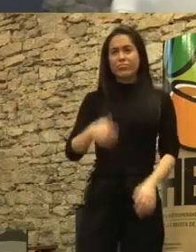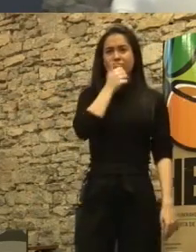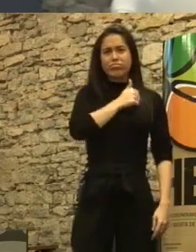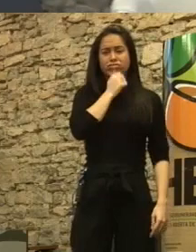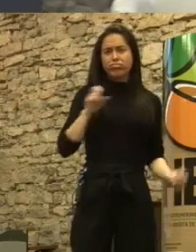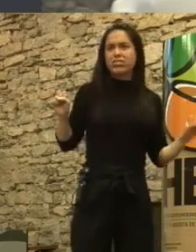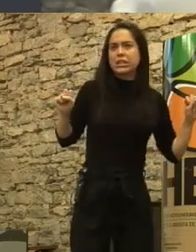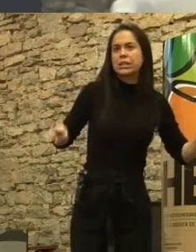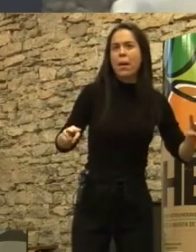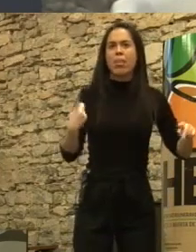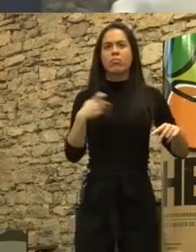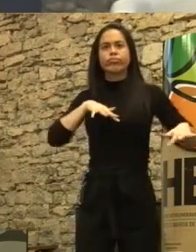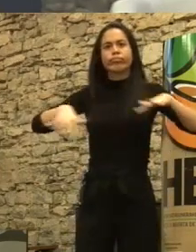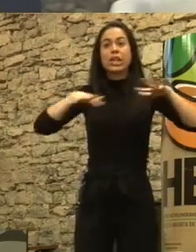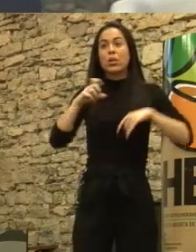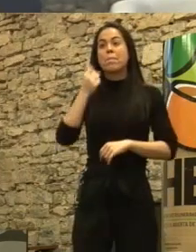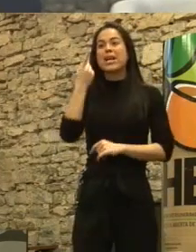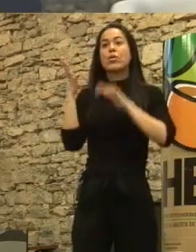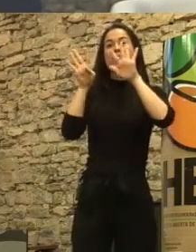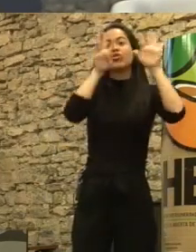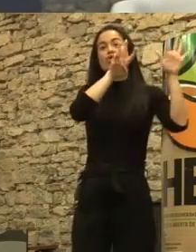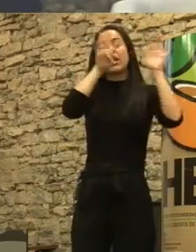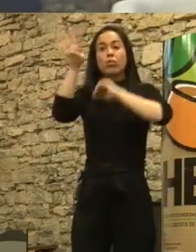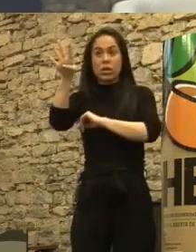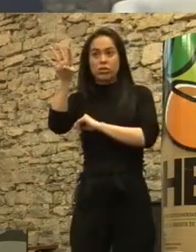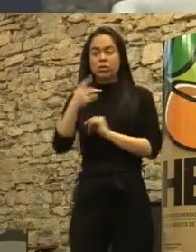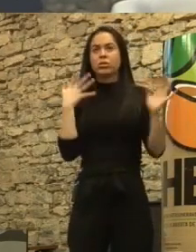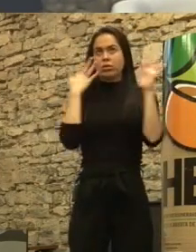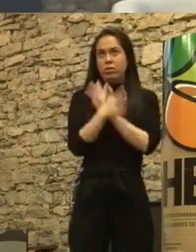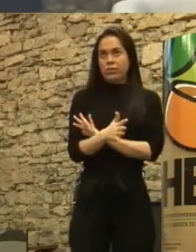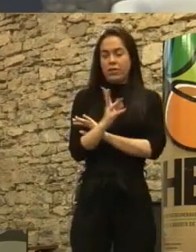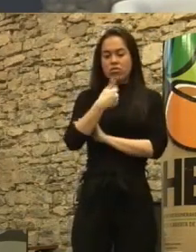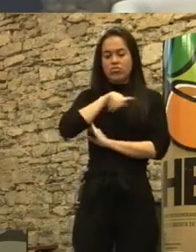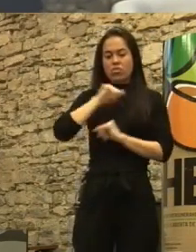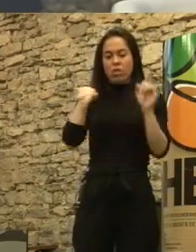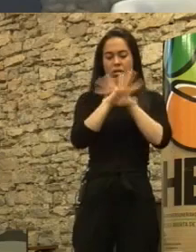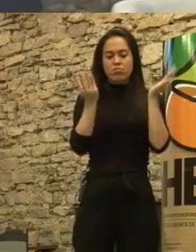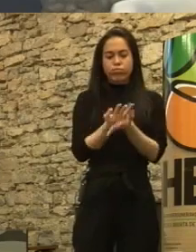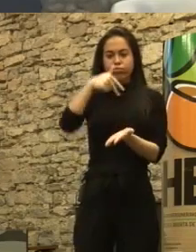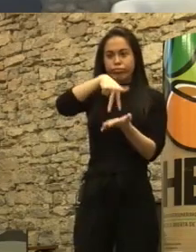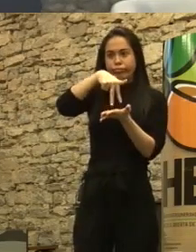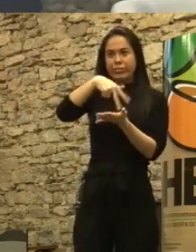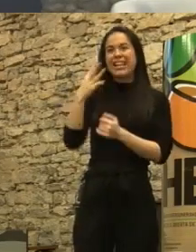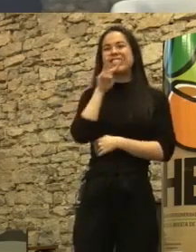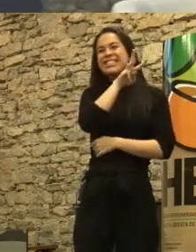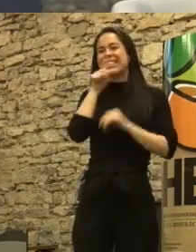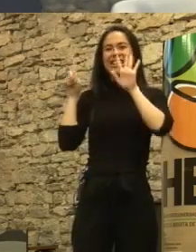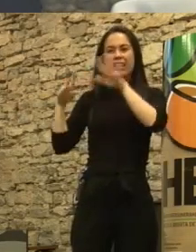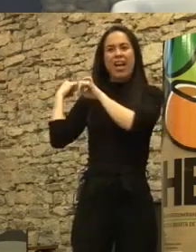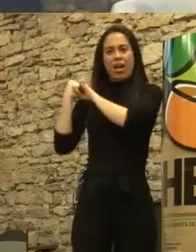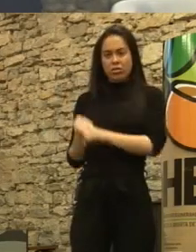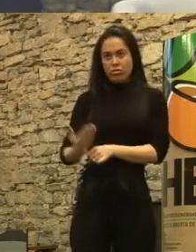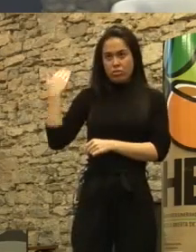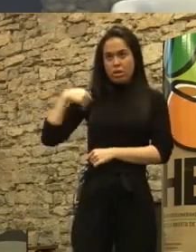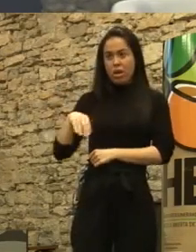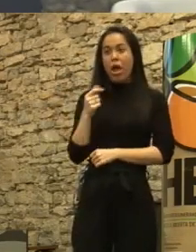emprender. Eso era el 84, es decir, que llevamos en el mercado, en el mundo, 36 años, ahora Shoca